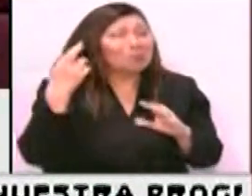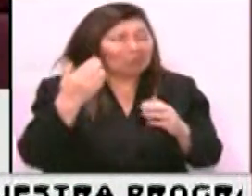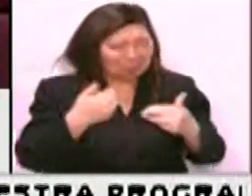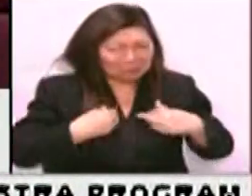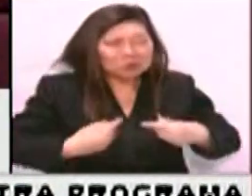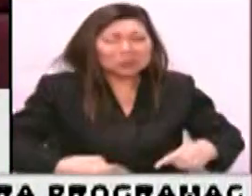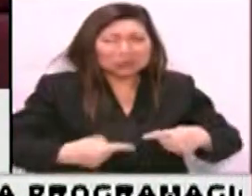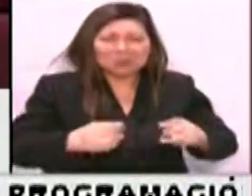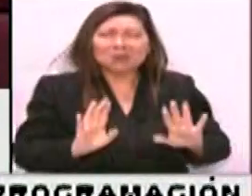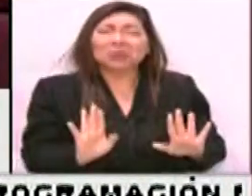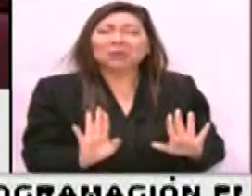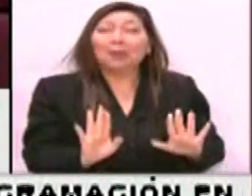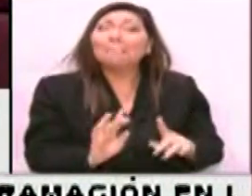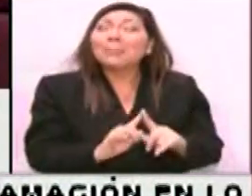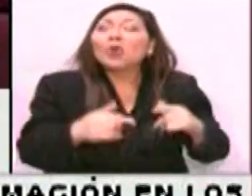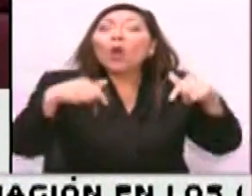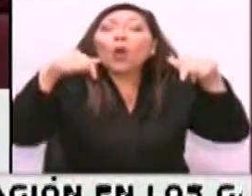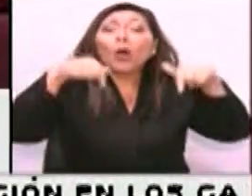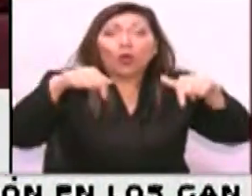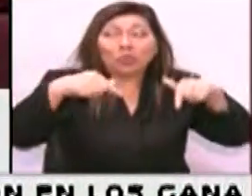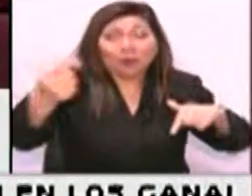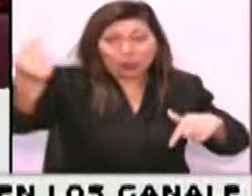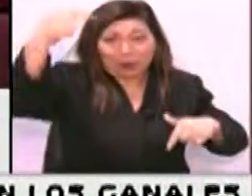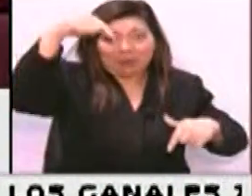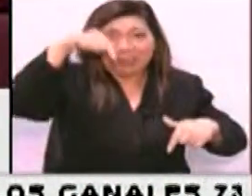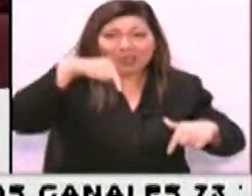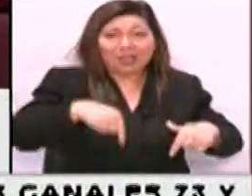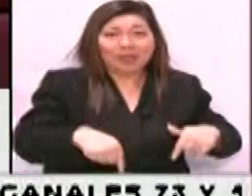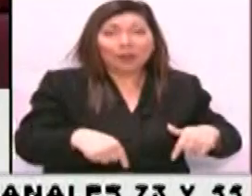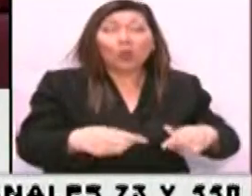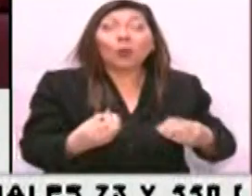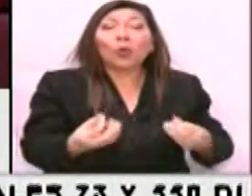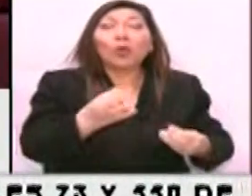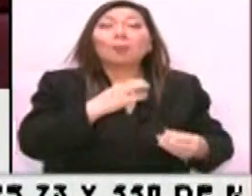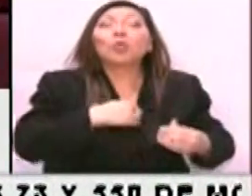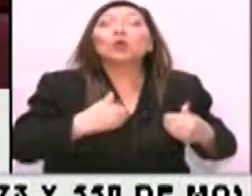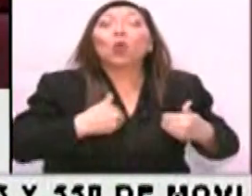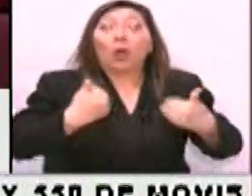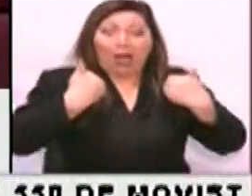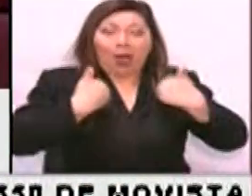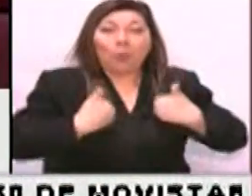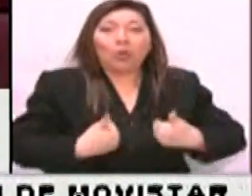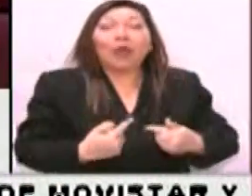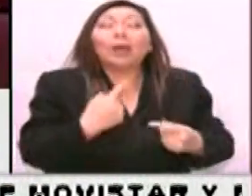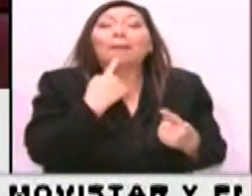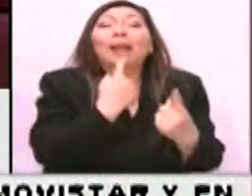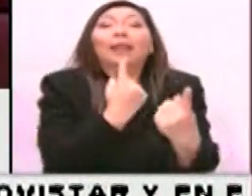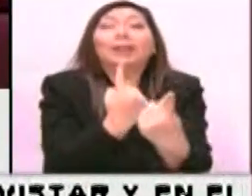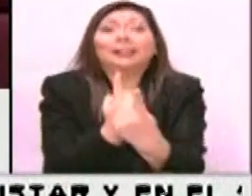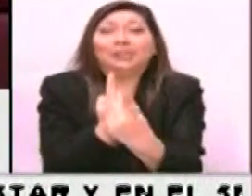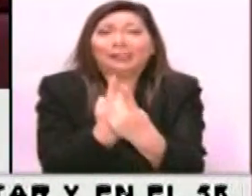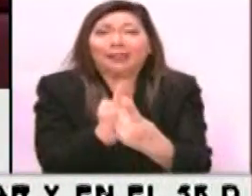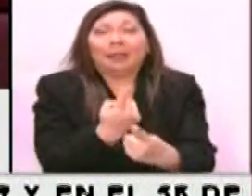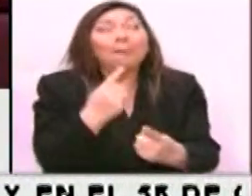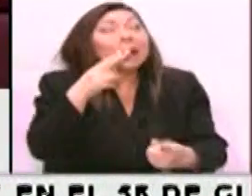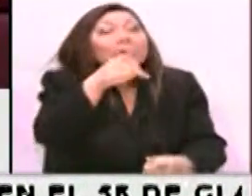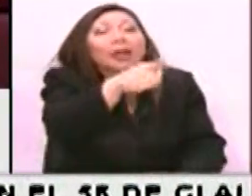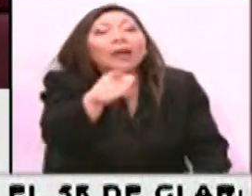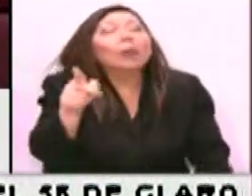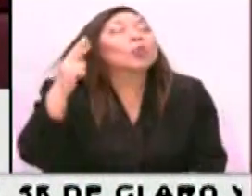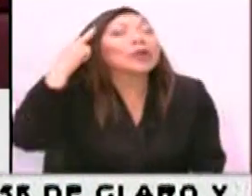podremos discutir, pero hoy día vengo en el espíritu de abogado para llamarlos a todos a